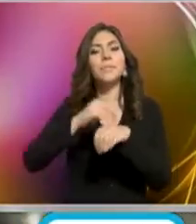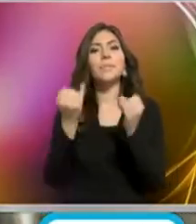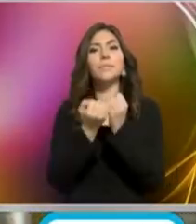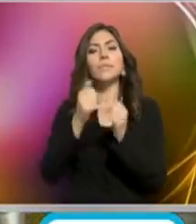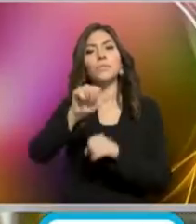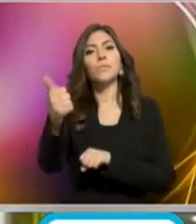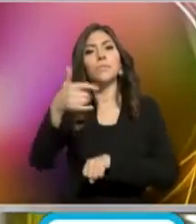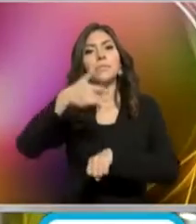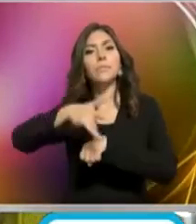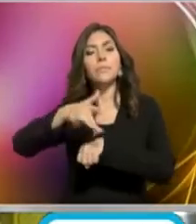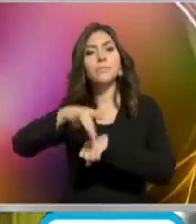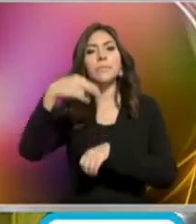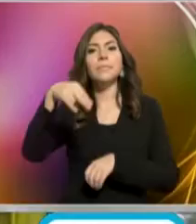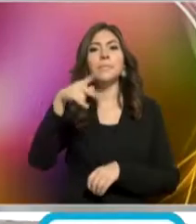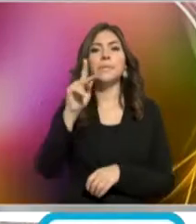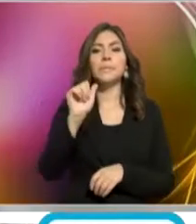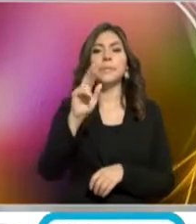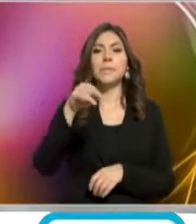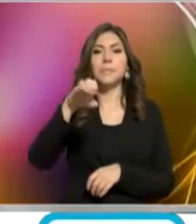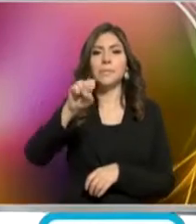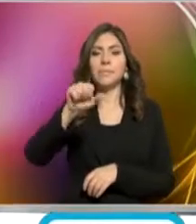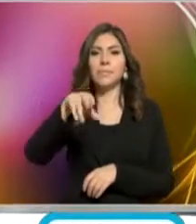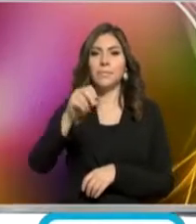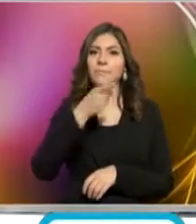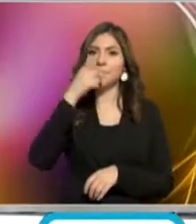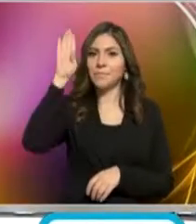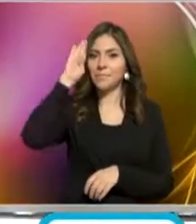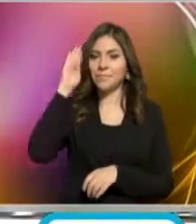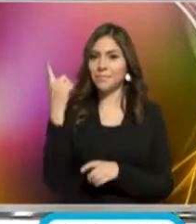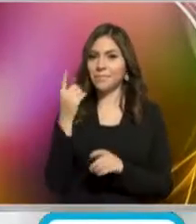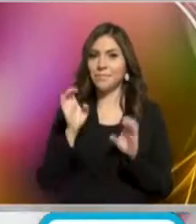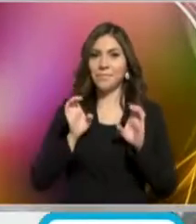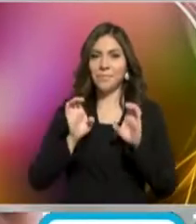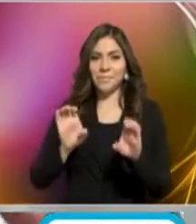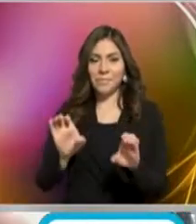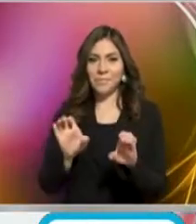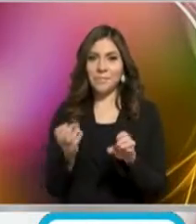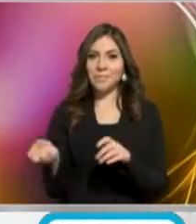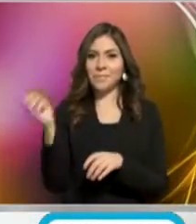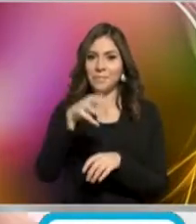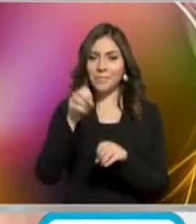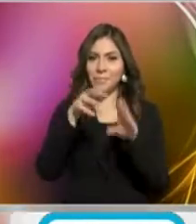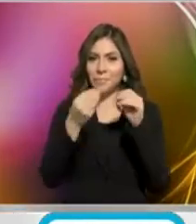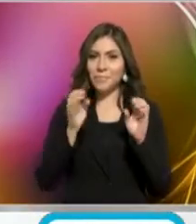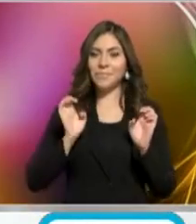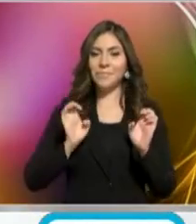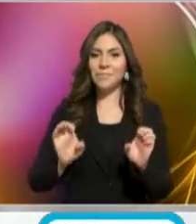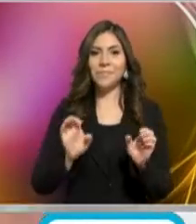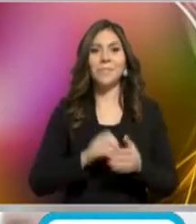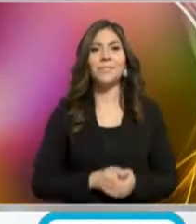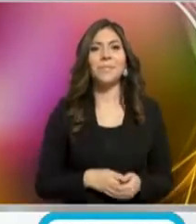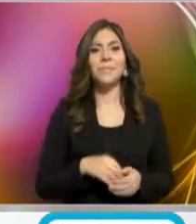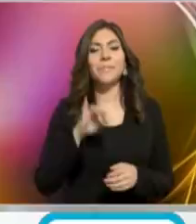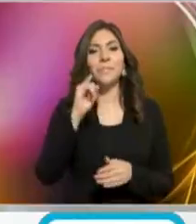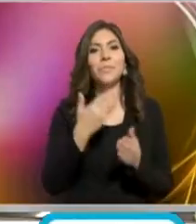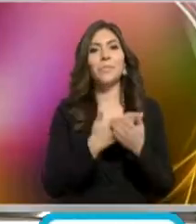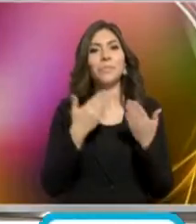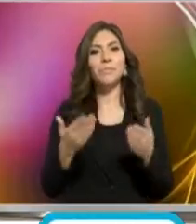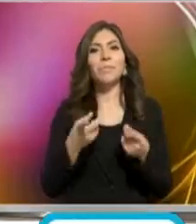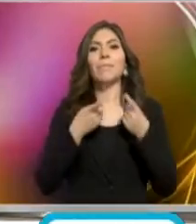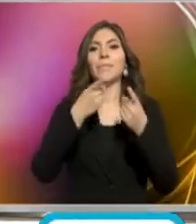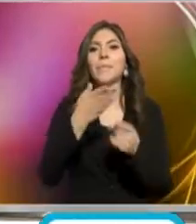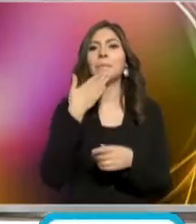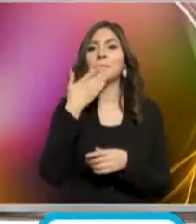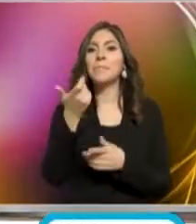parmesano. ¡Qué elegante! No, hombre, así soy yo, ya saben, sí los rompiste lunes. el cochino. Ahora sí. Elegante. Exacto. Ahora sí nos dieron bien